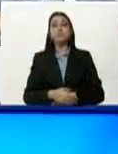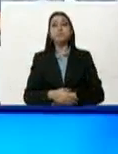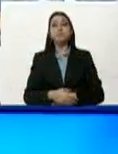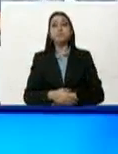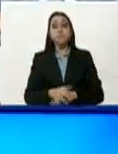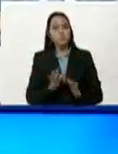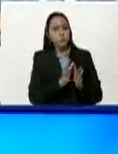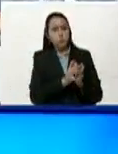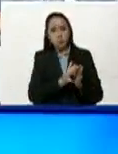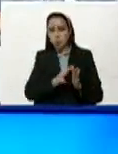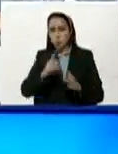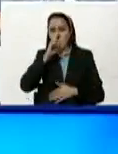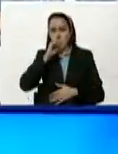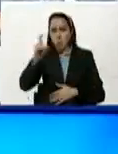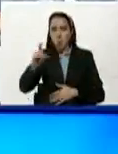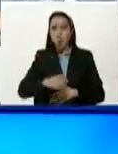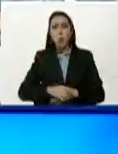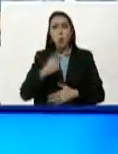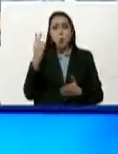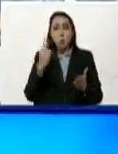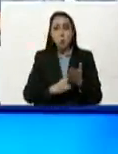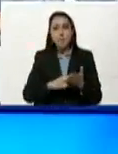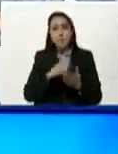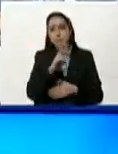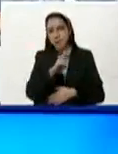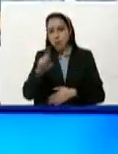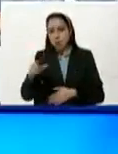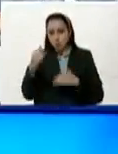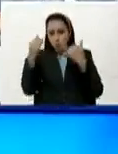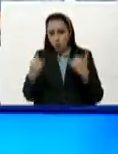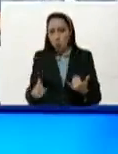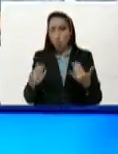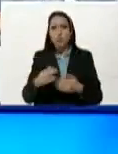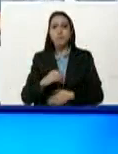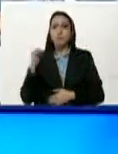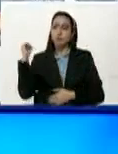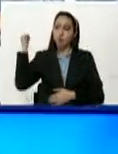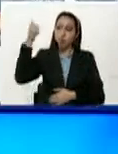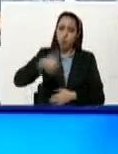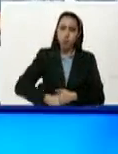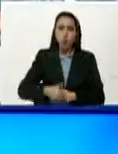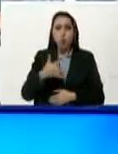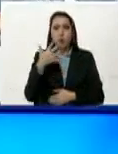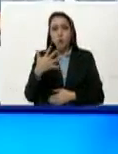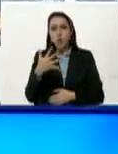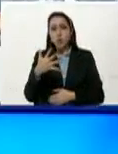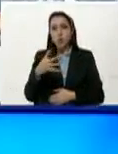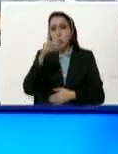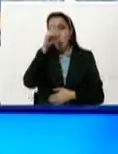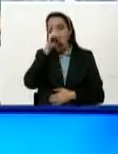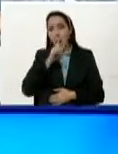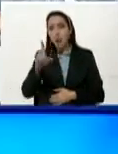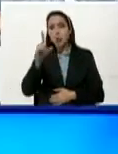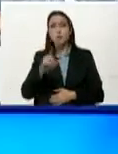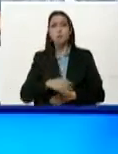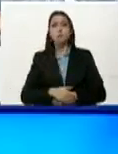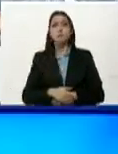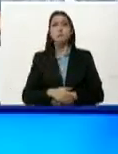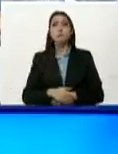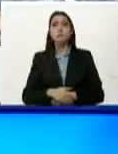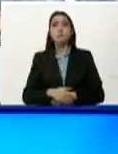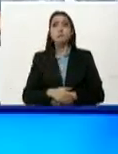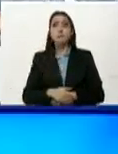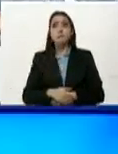hasta el año 2020 y 2021 tuvimos cinco o seis años de